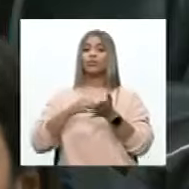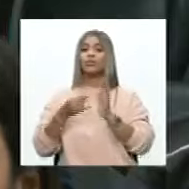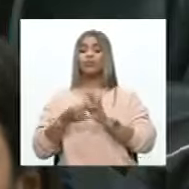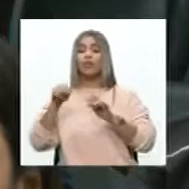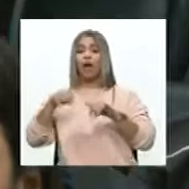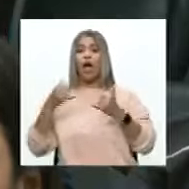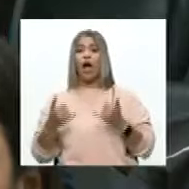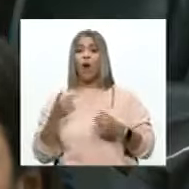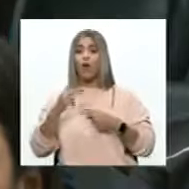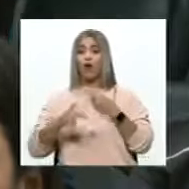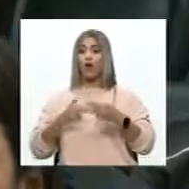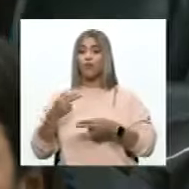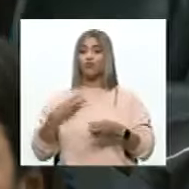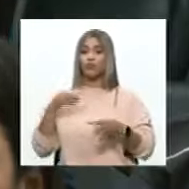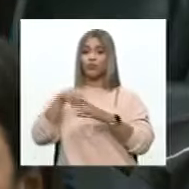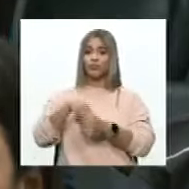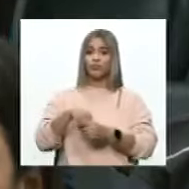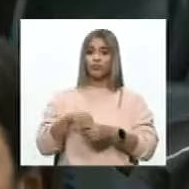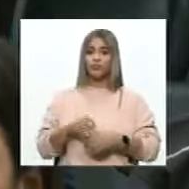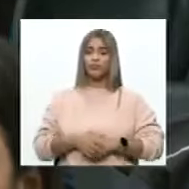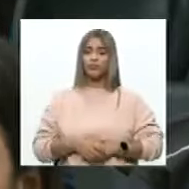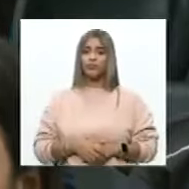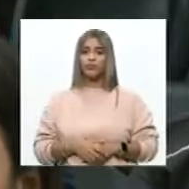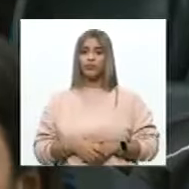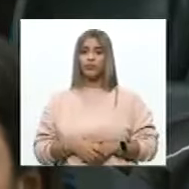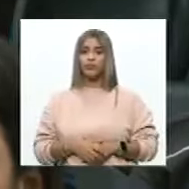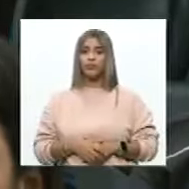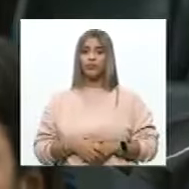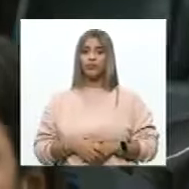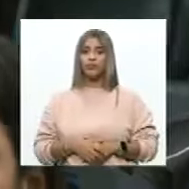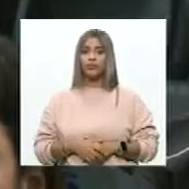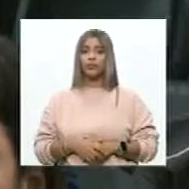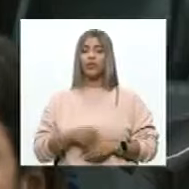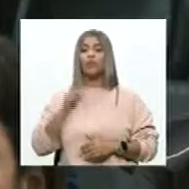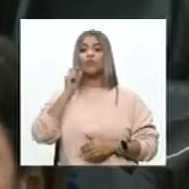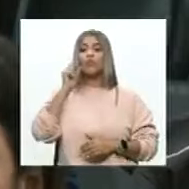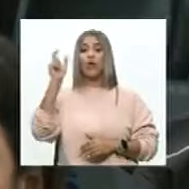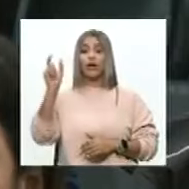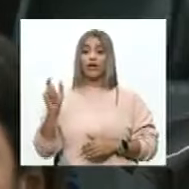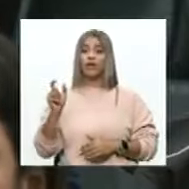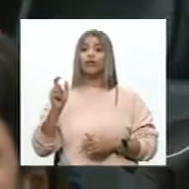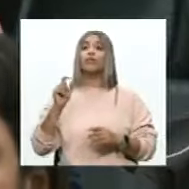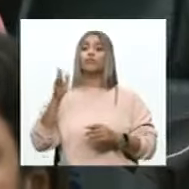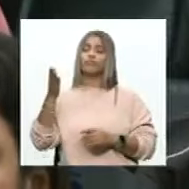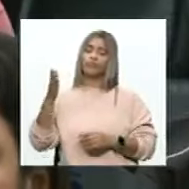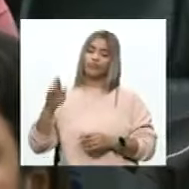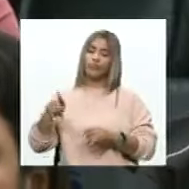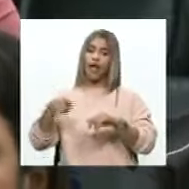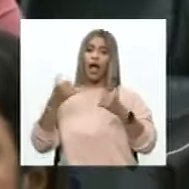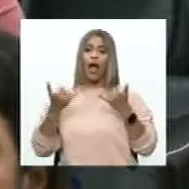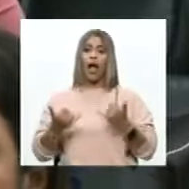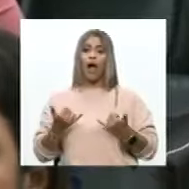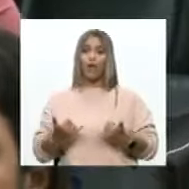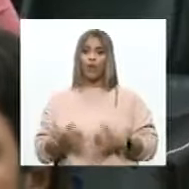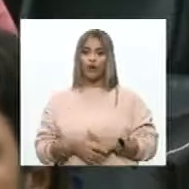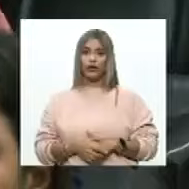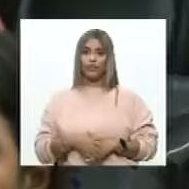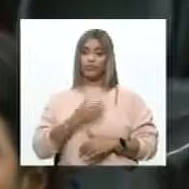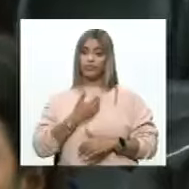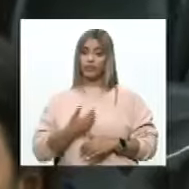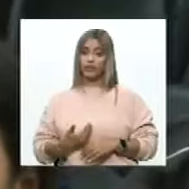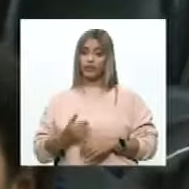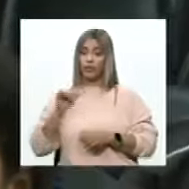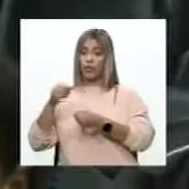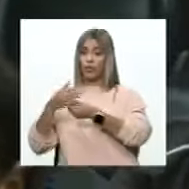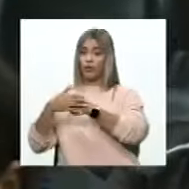hoy una revolucionaria. Marlene Venegas se convierte a partir de este momento, presidente